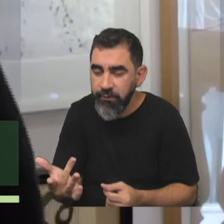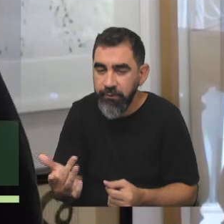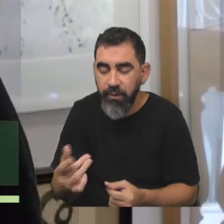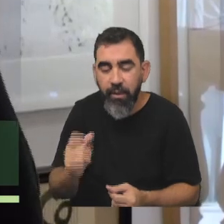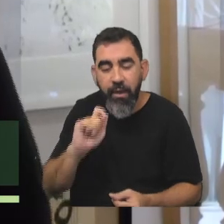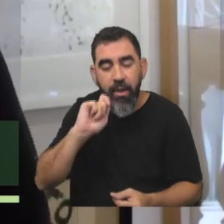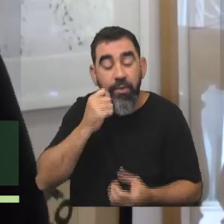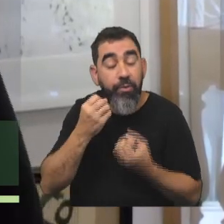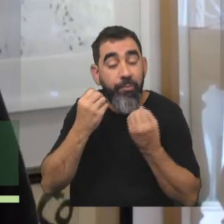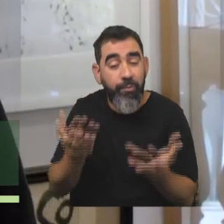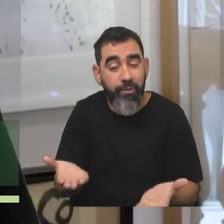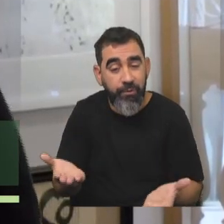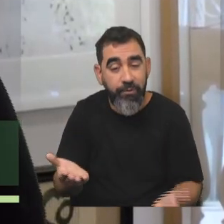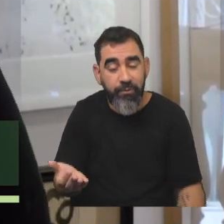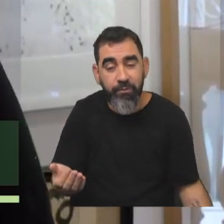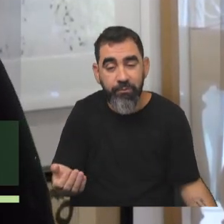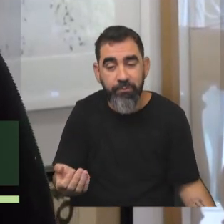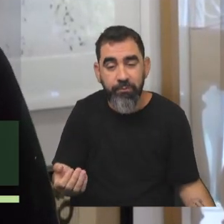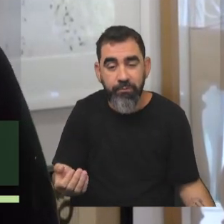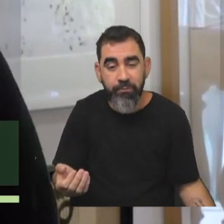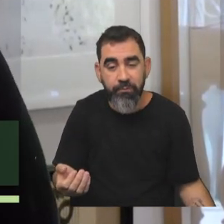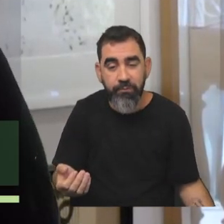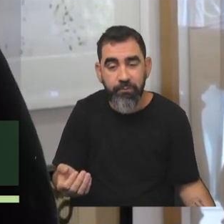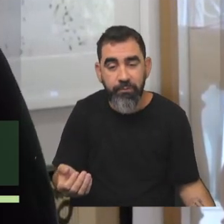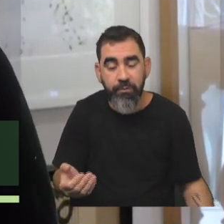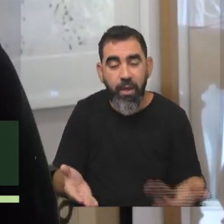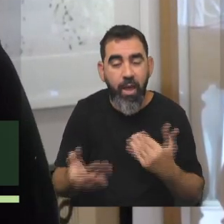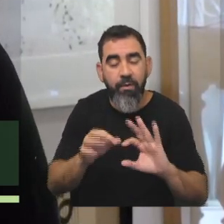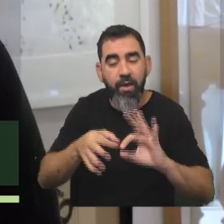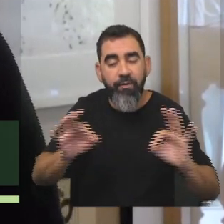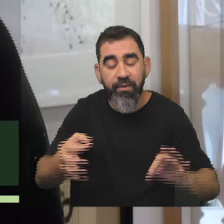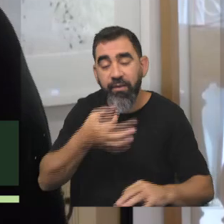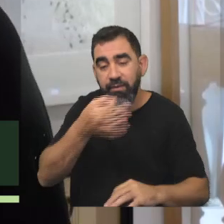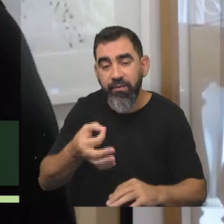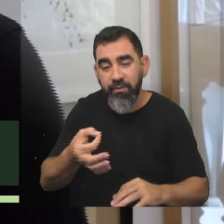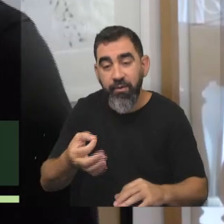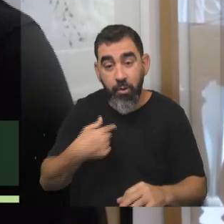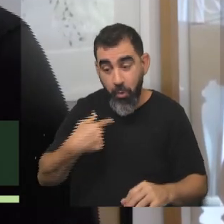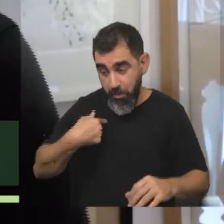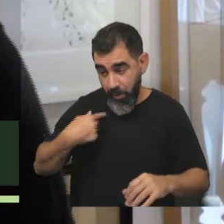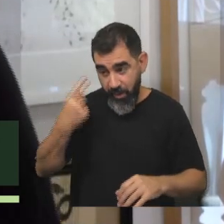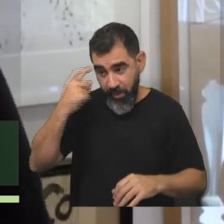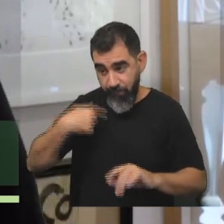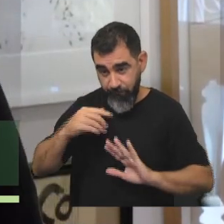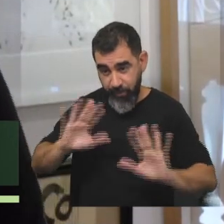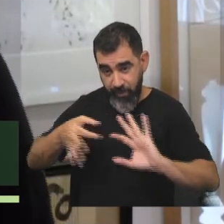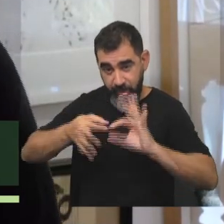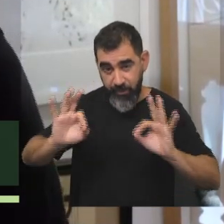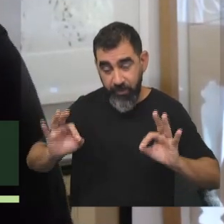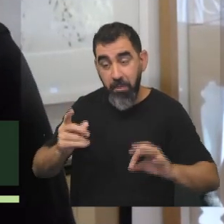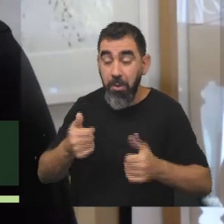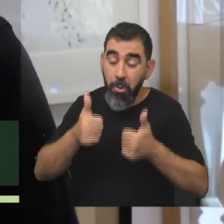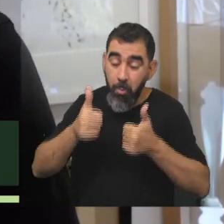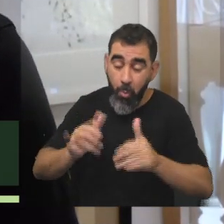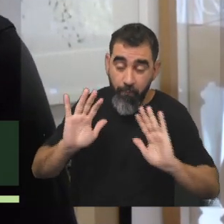lindo Porque él el otro día hablábamos de esa frase con él y dice no es mía la frase dice él por un lado y dice pero está